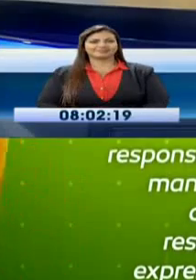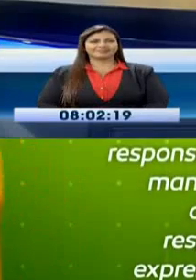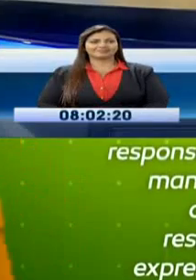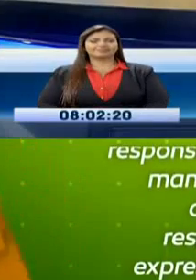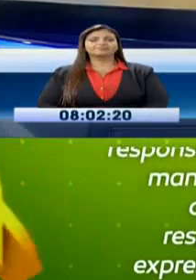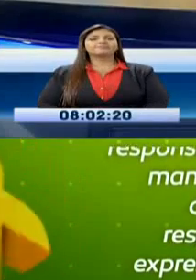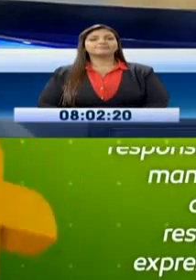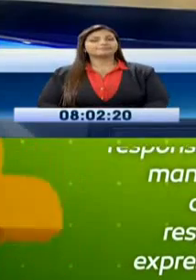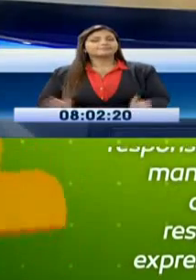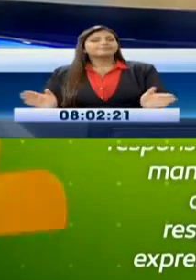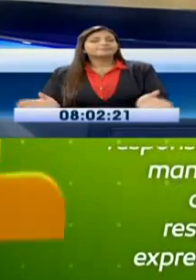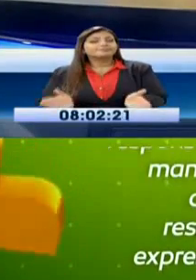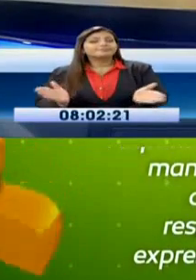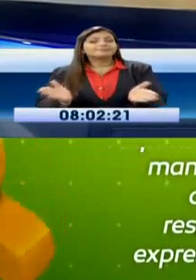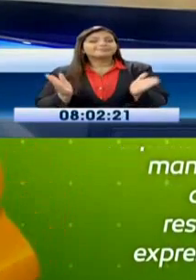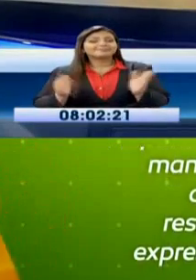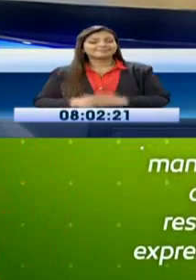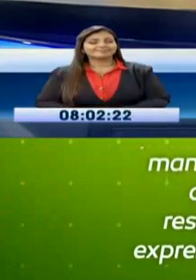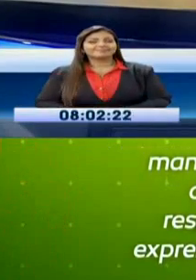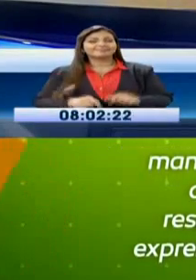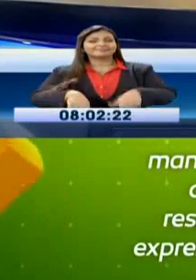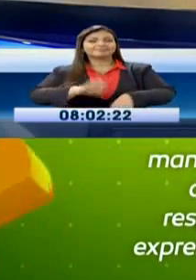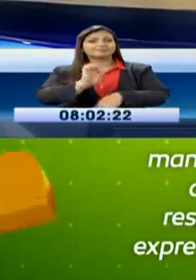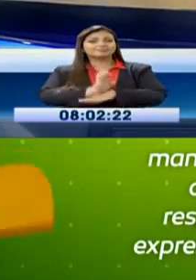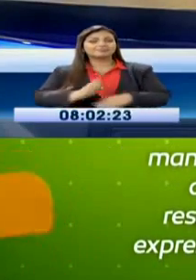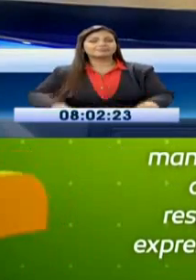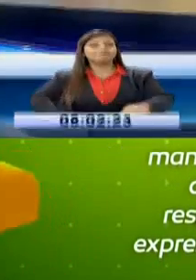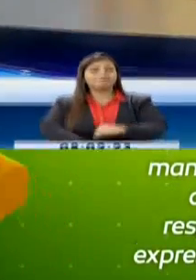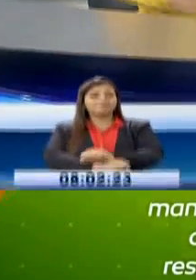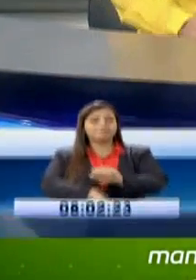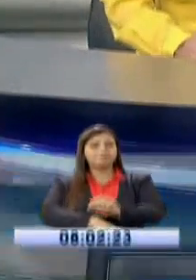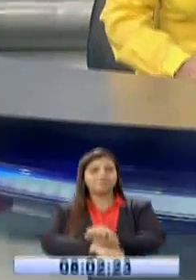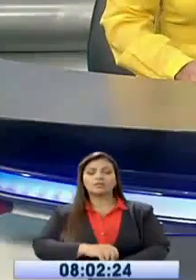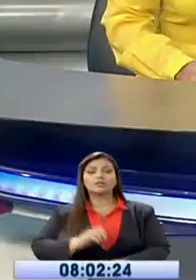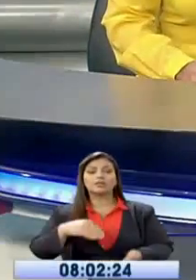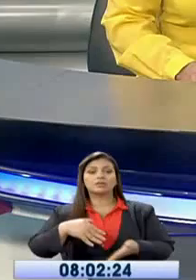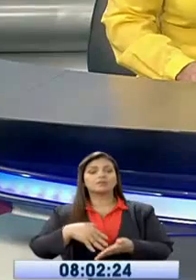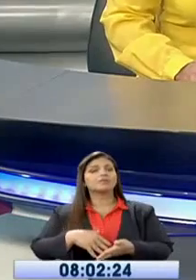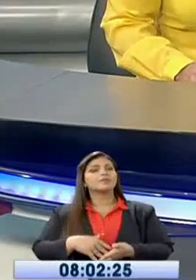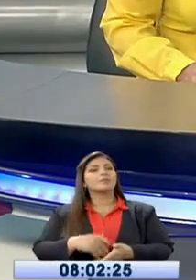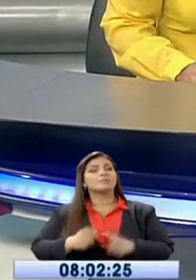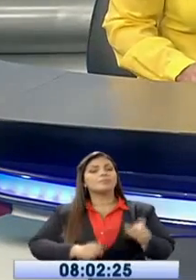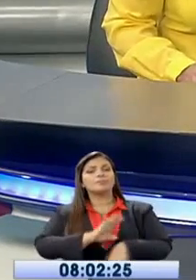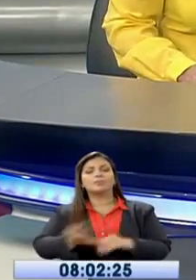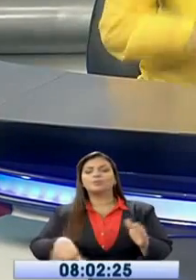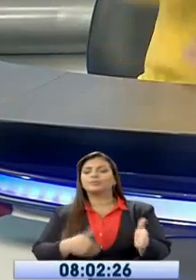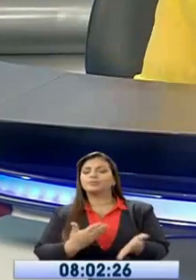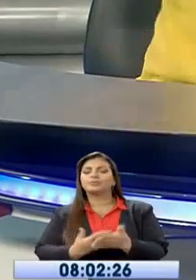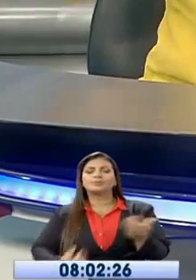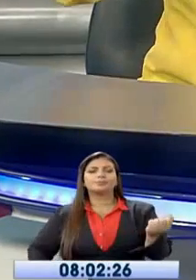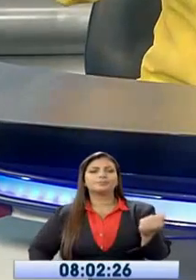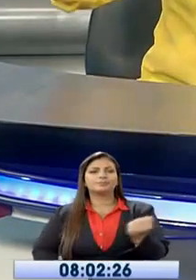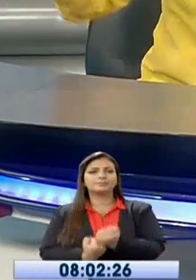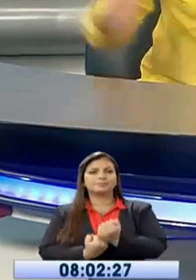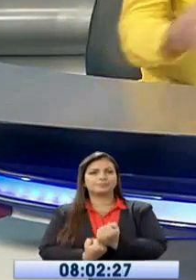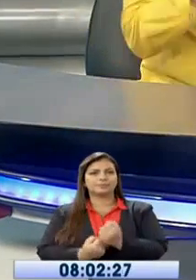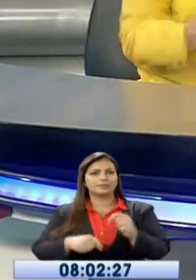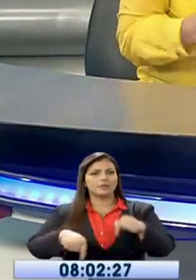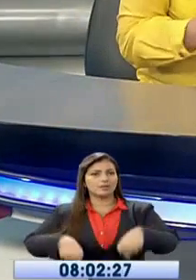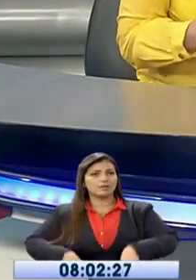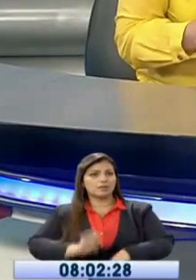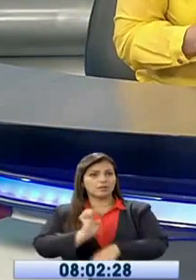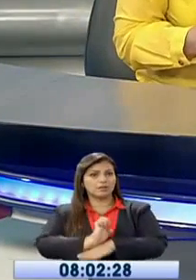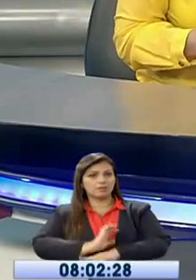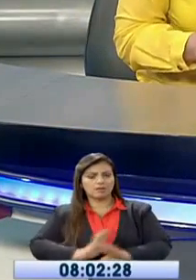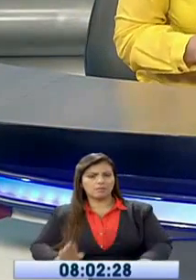la tri. Todos los ecuatorianos, de palmo a palmo, e incluso aquellos que viven fuera de los linderos patrios, claro, en otro lado del mundo, claro,